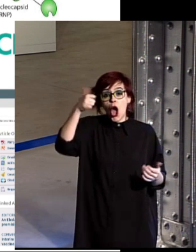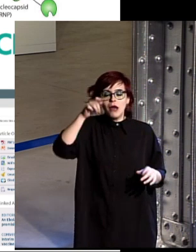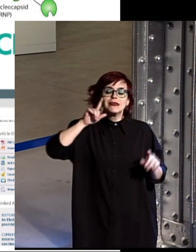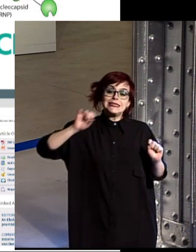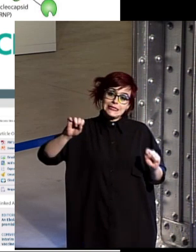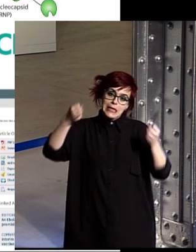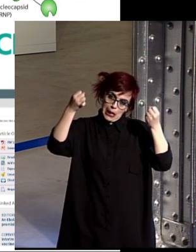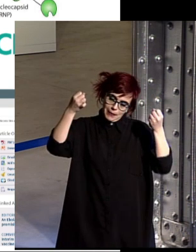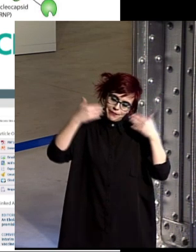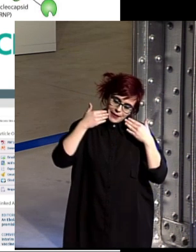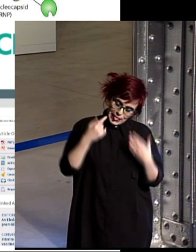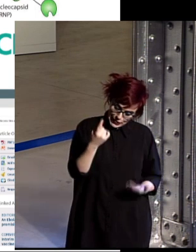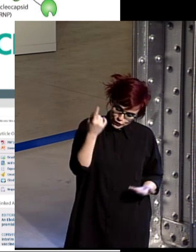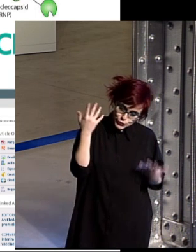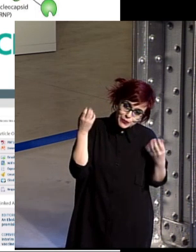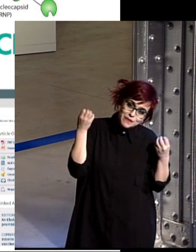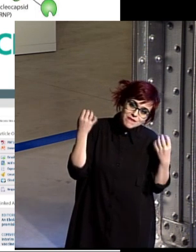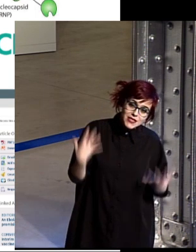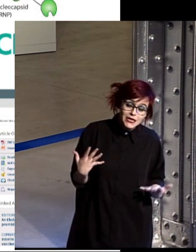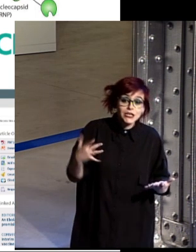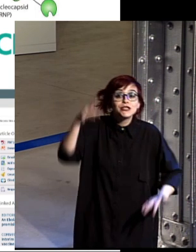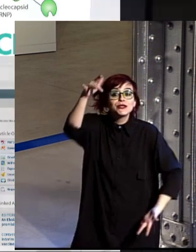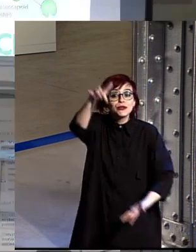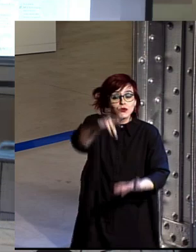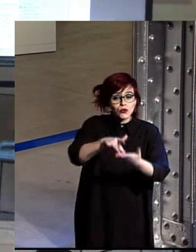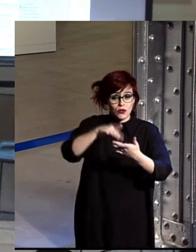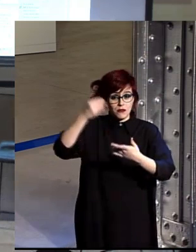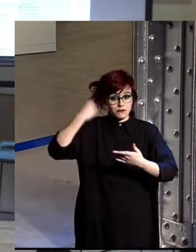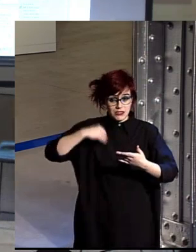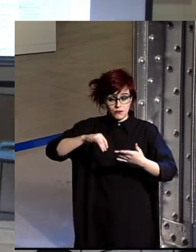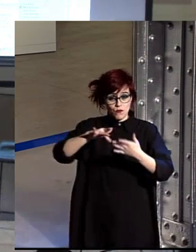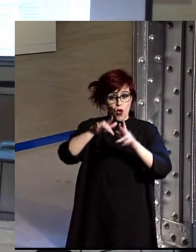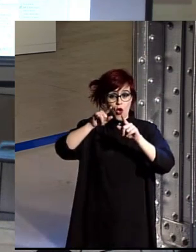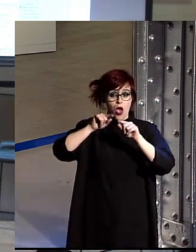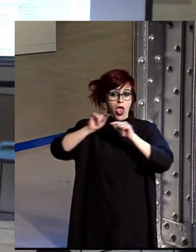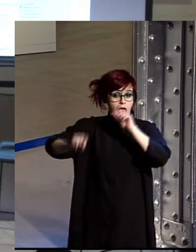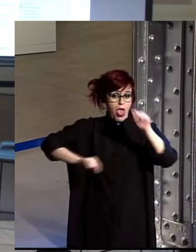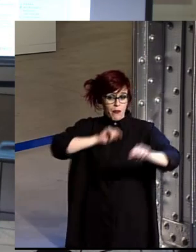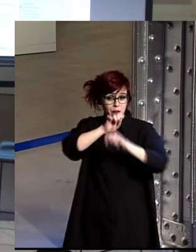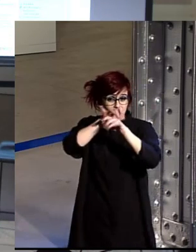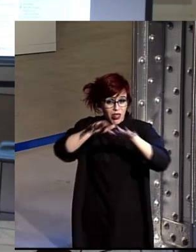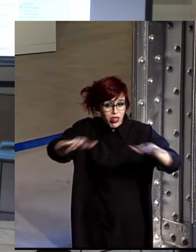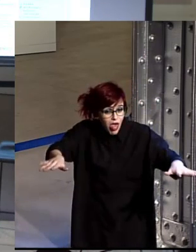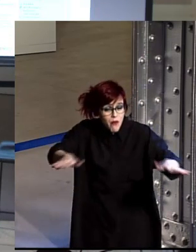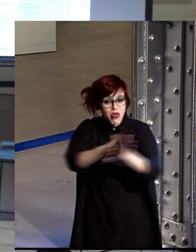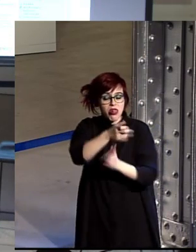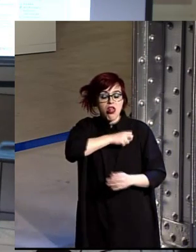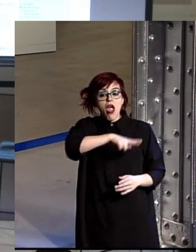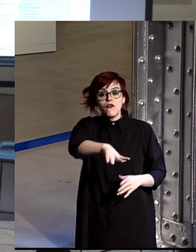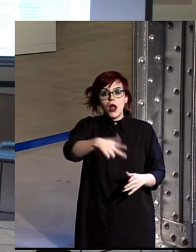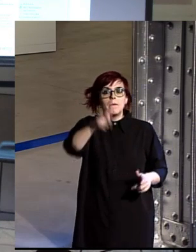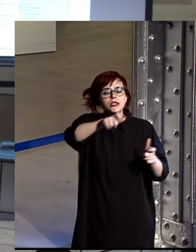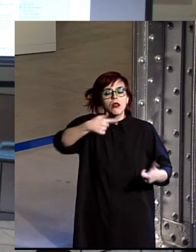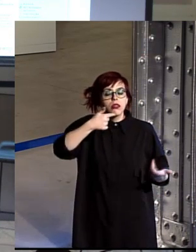salvó. Cuando justo estábamos en pleno brote ahora, en plena epidemia de ébola, claro, la gente una de las cosas que decía